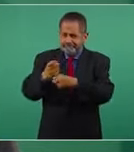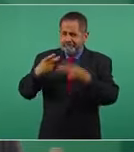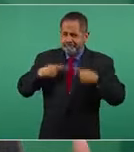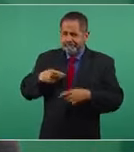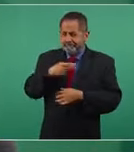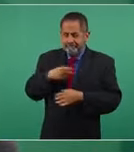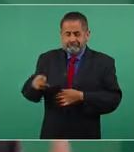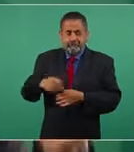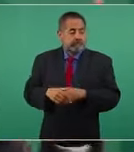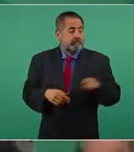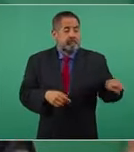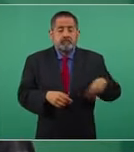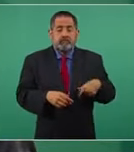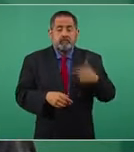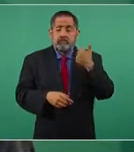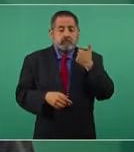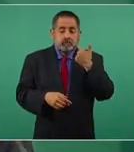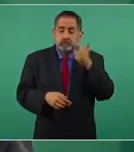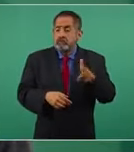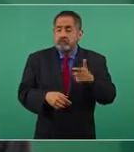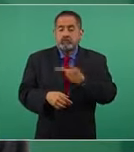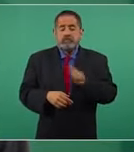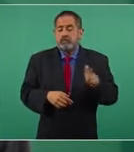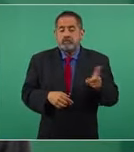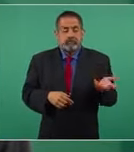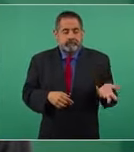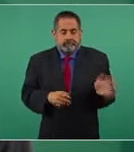que no les gustaba porque